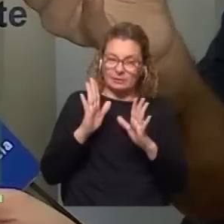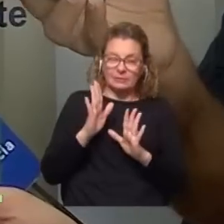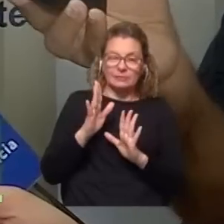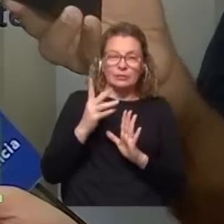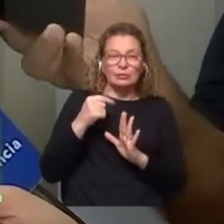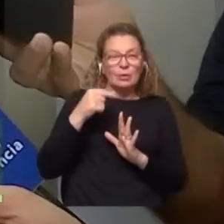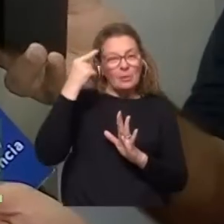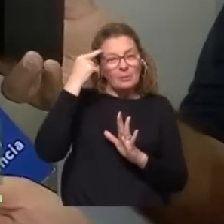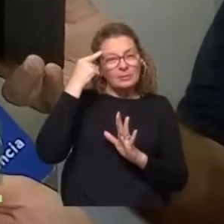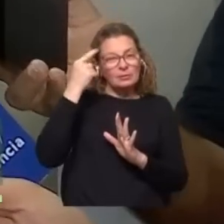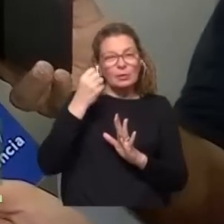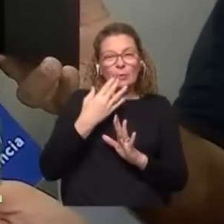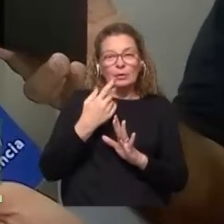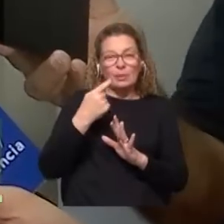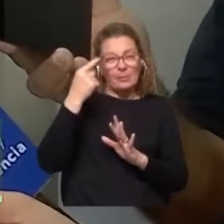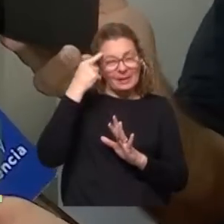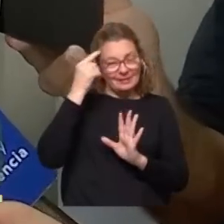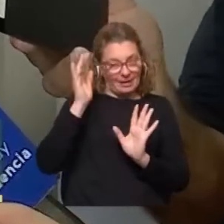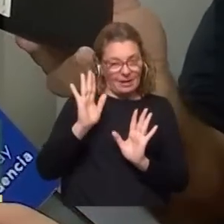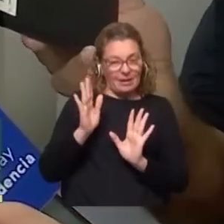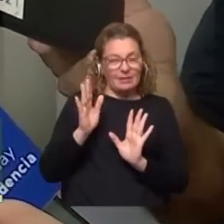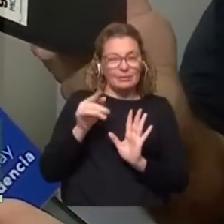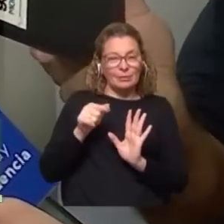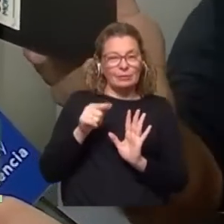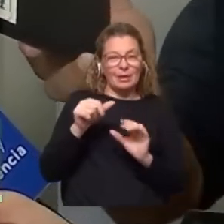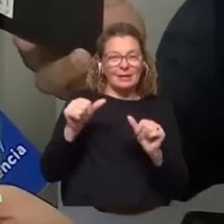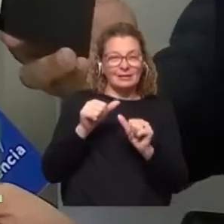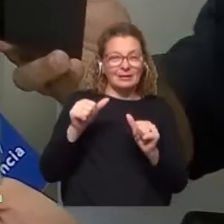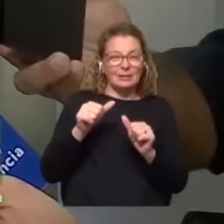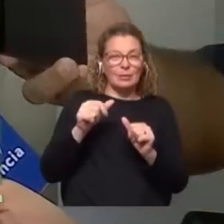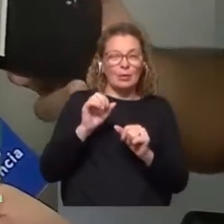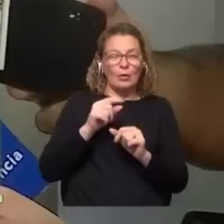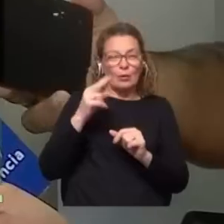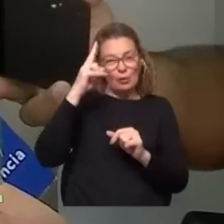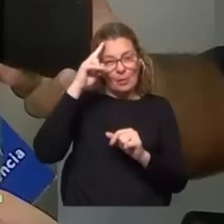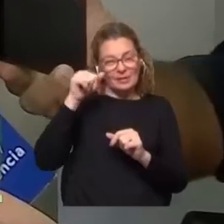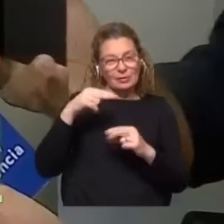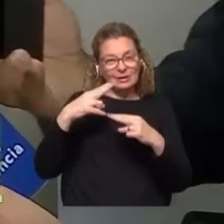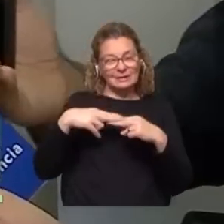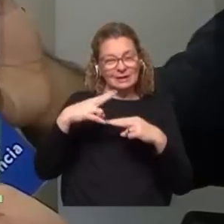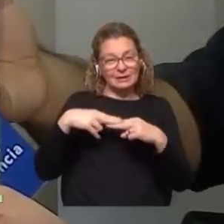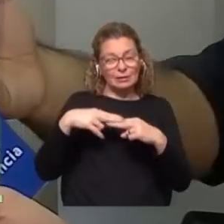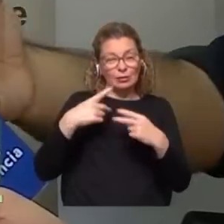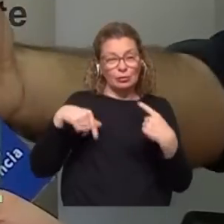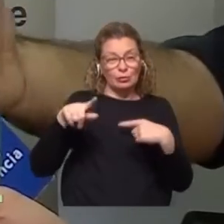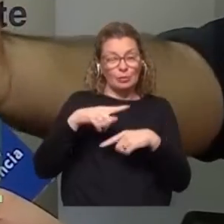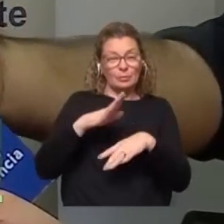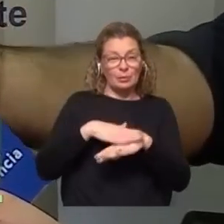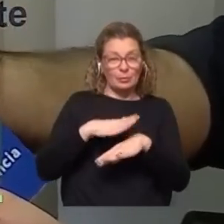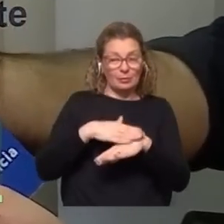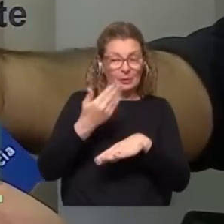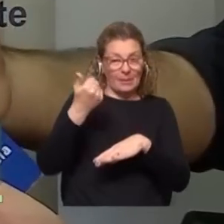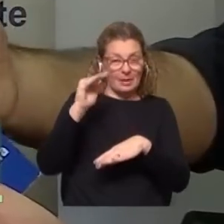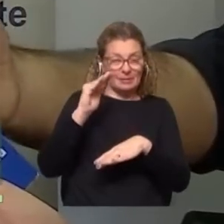lo que creo y en eso creo que es bueno Llamar a la reflexión que cuando hacemos cuestión o cuando opinamos en redes sociales sobre todo lo que tengo una responsabilidad mayor